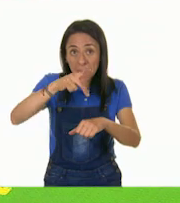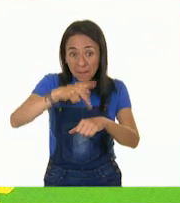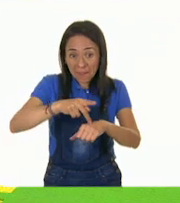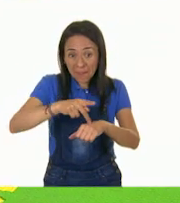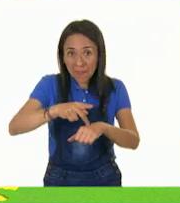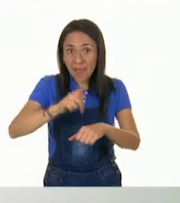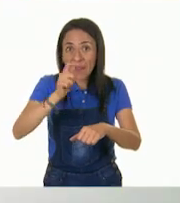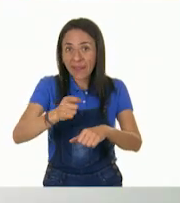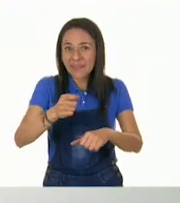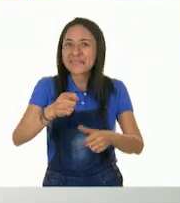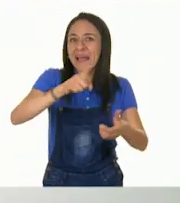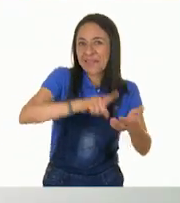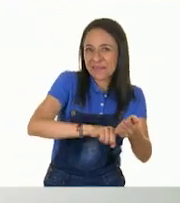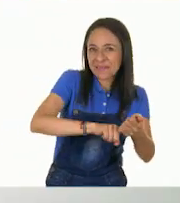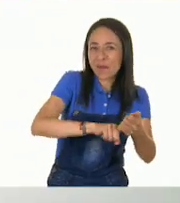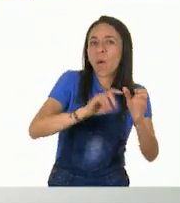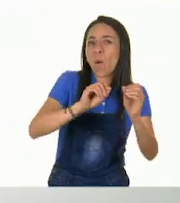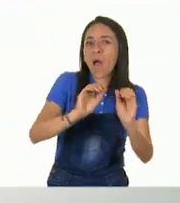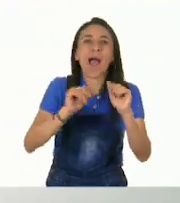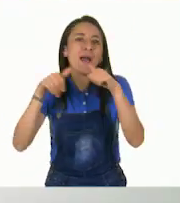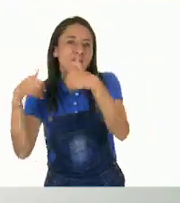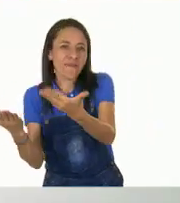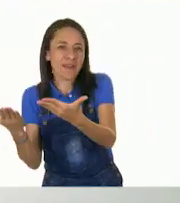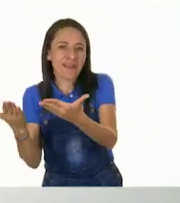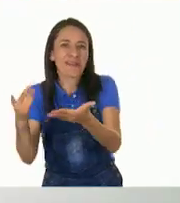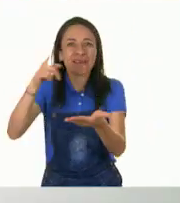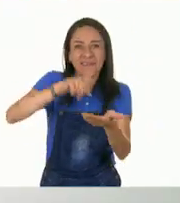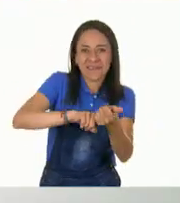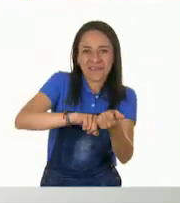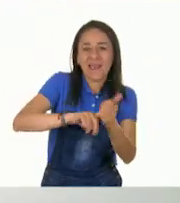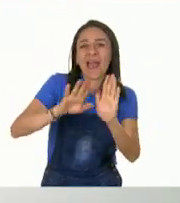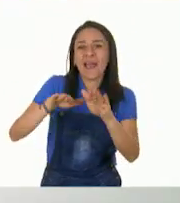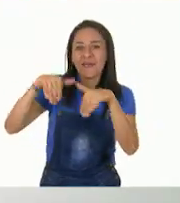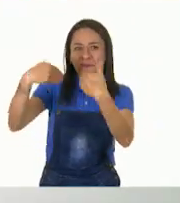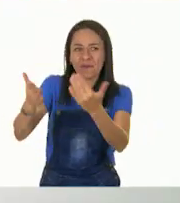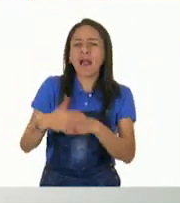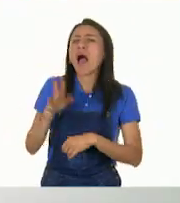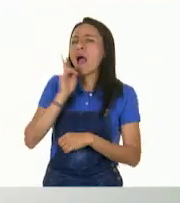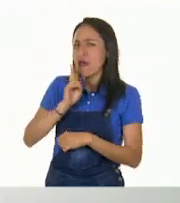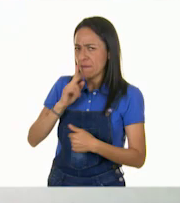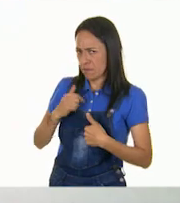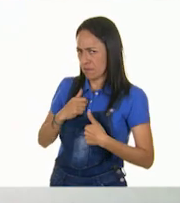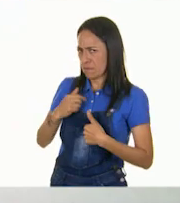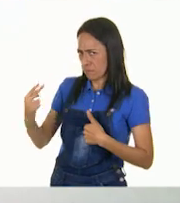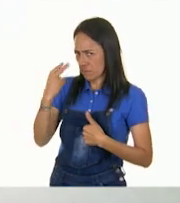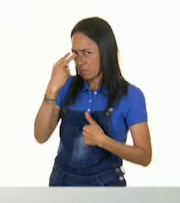el bien a ver no voy a intentar ser y dime si lo estoy haciendo bien